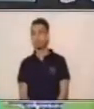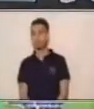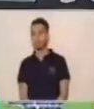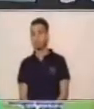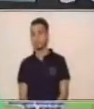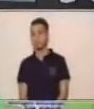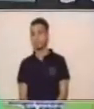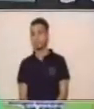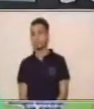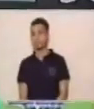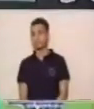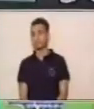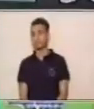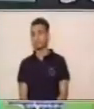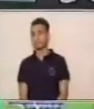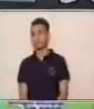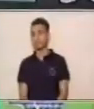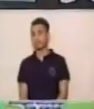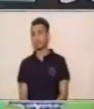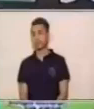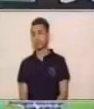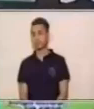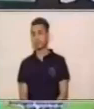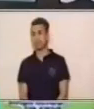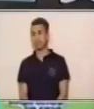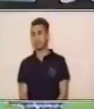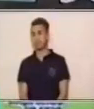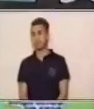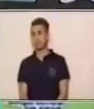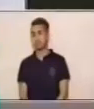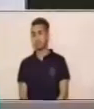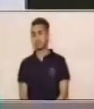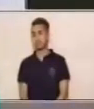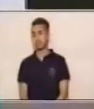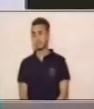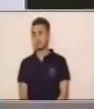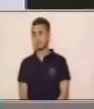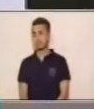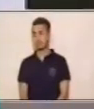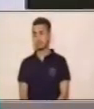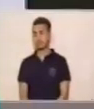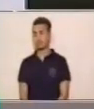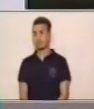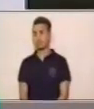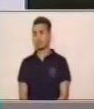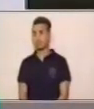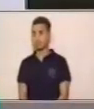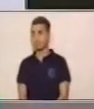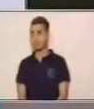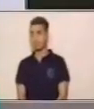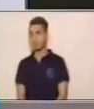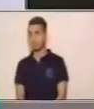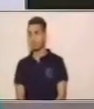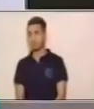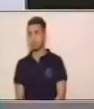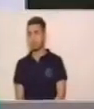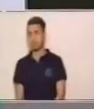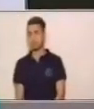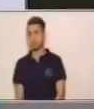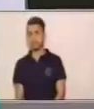acá con Antonio. Tenemos acá, nos está indicando el